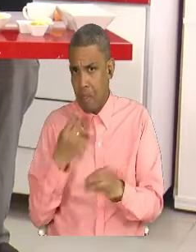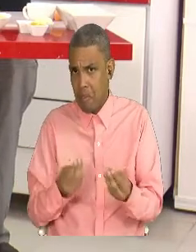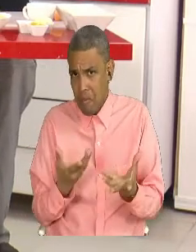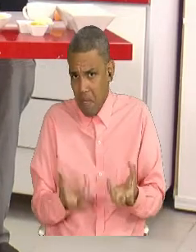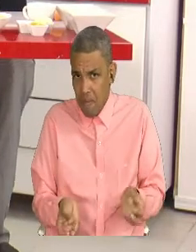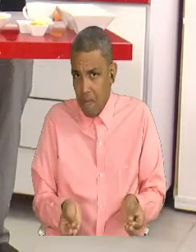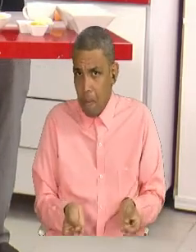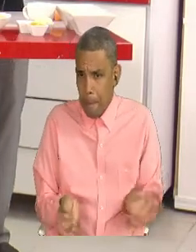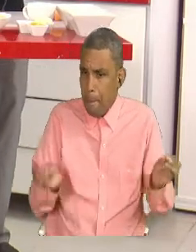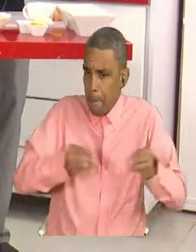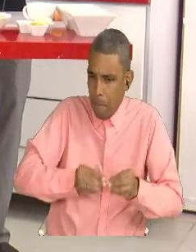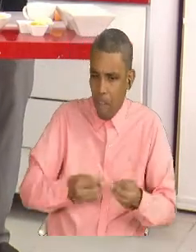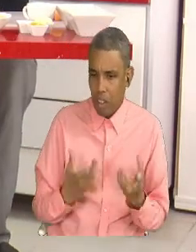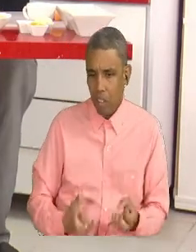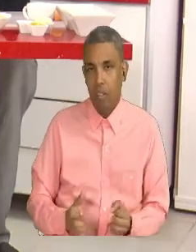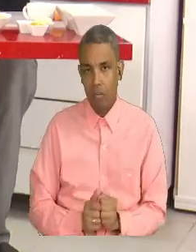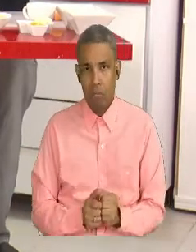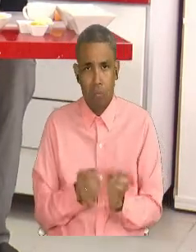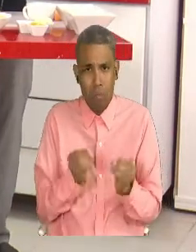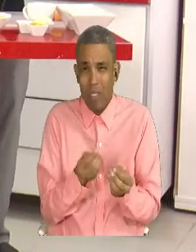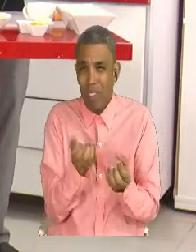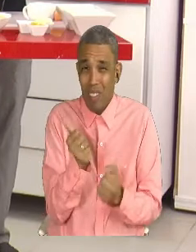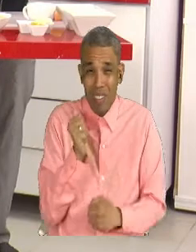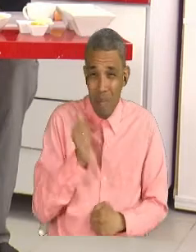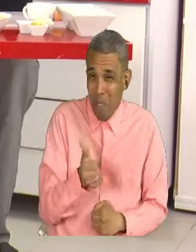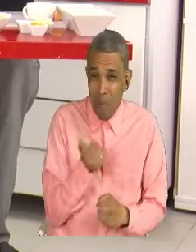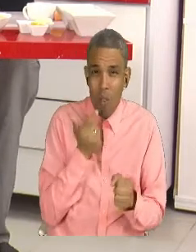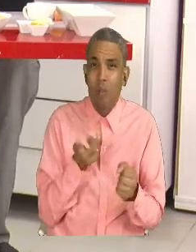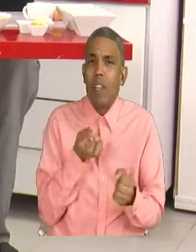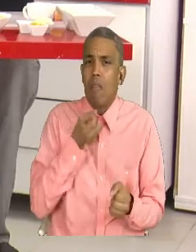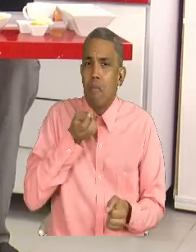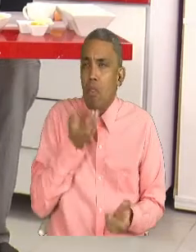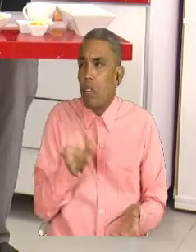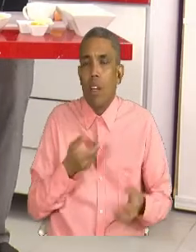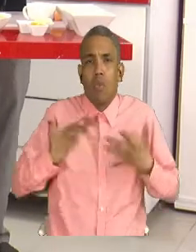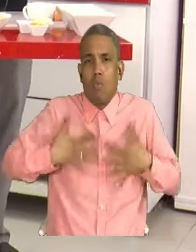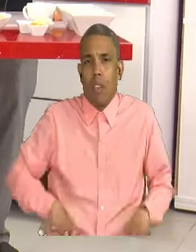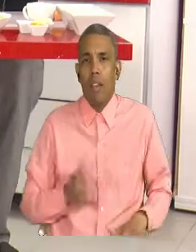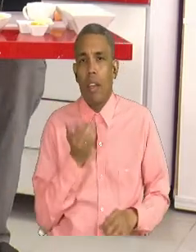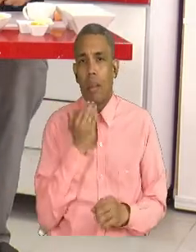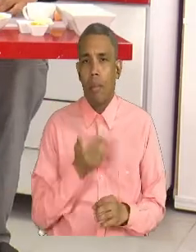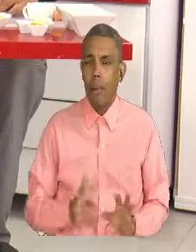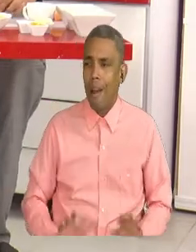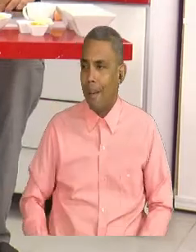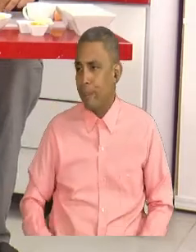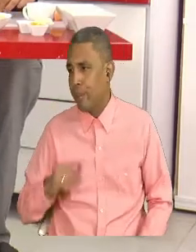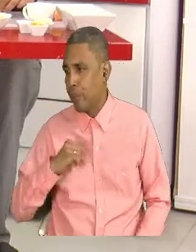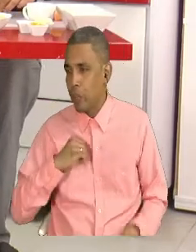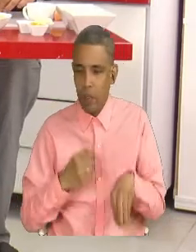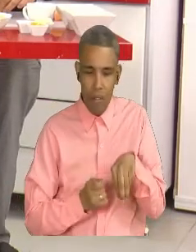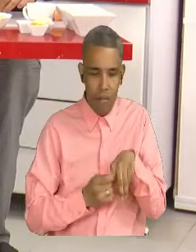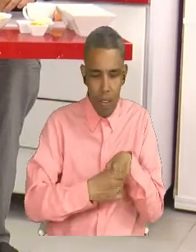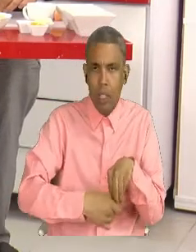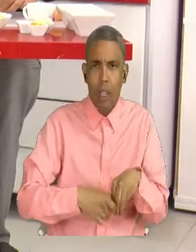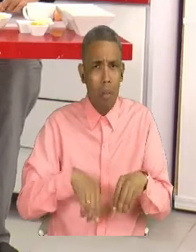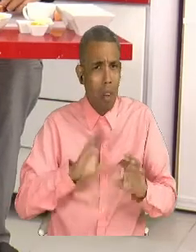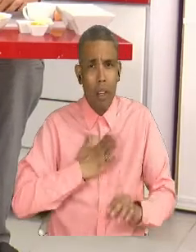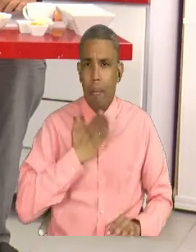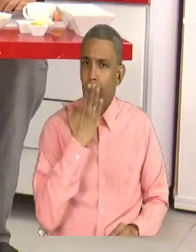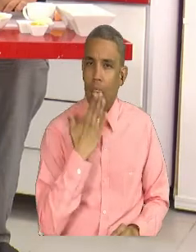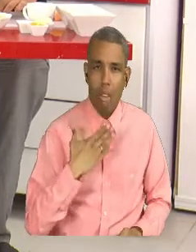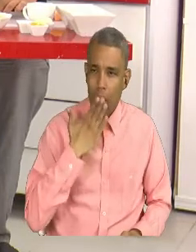televidentes vean que igual pueden improvisar, que si no tienen fresa, que si no tienen melón, pueden usar mango, cualquier otra fruta.